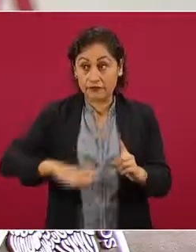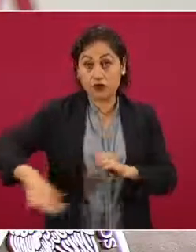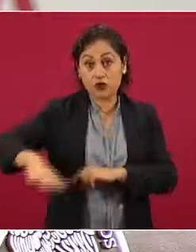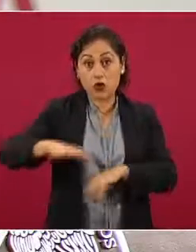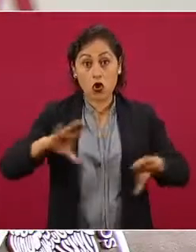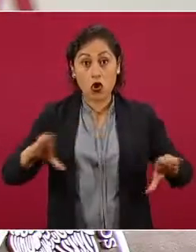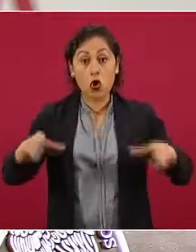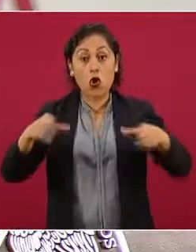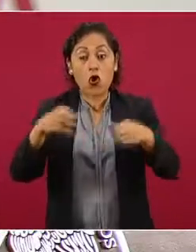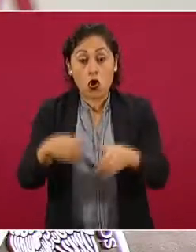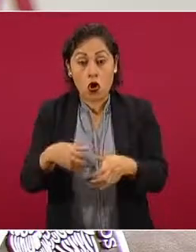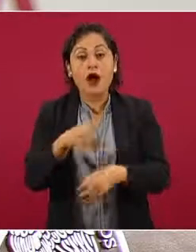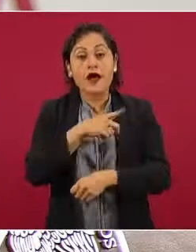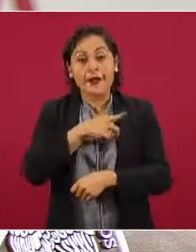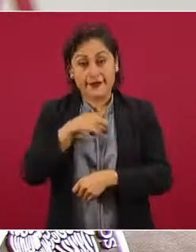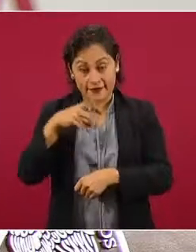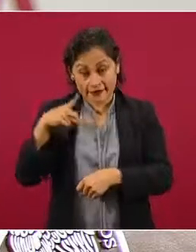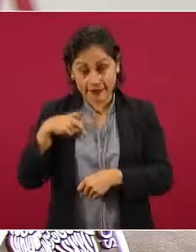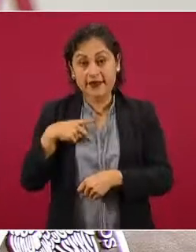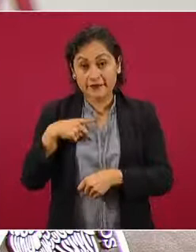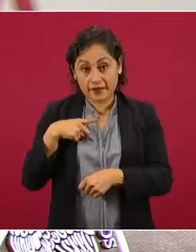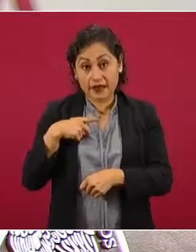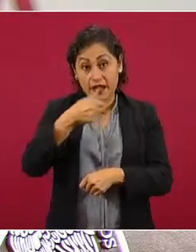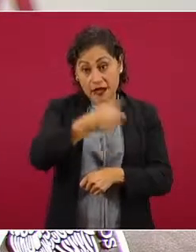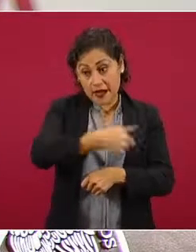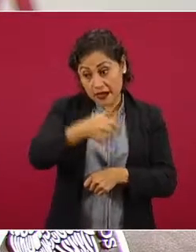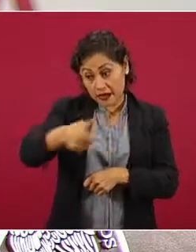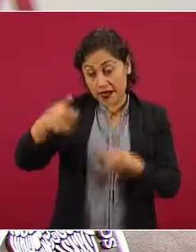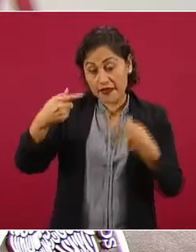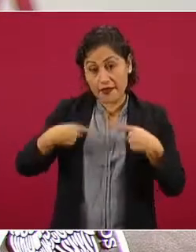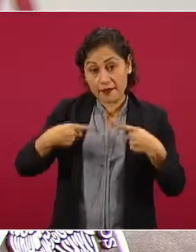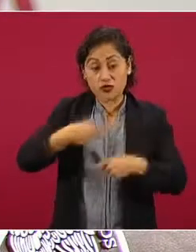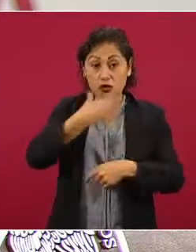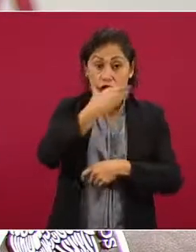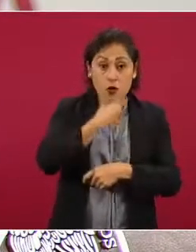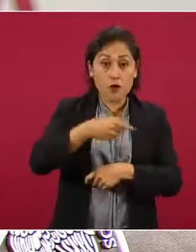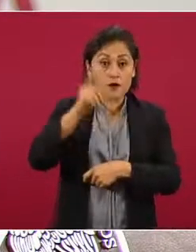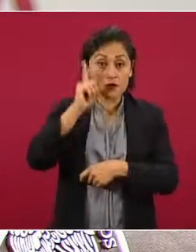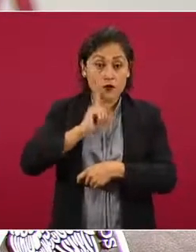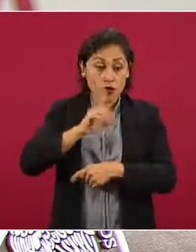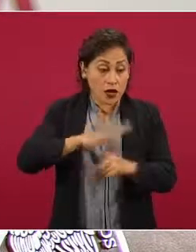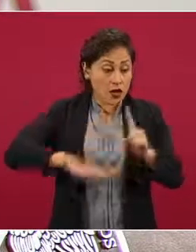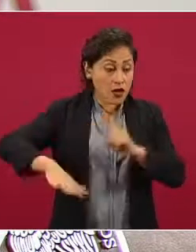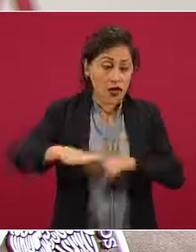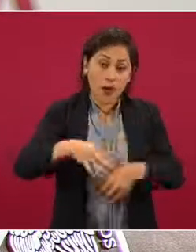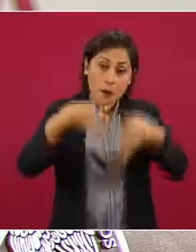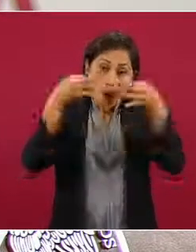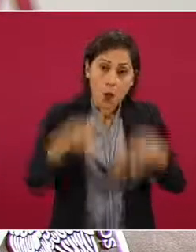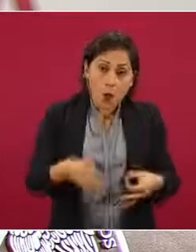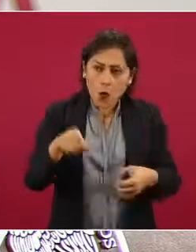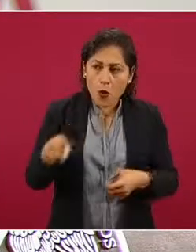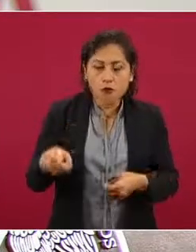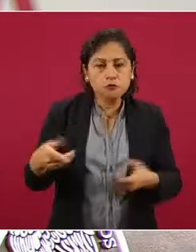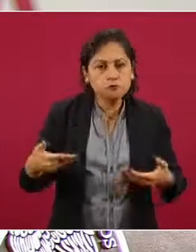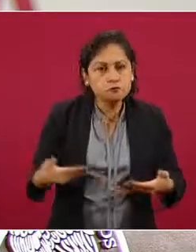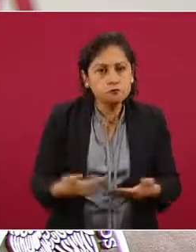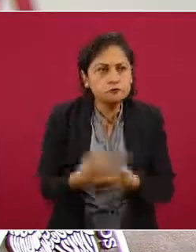a cada una de sus hijas e hijos una cuna para nacer, un pupitre para